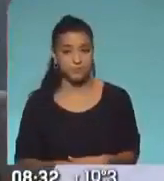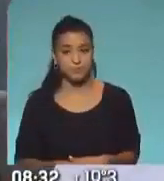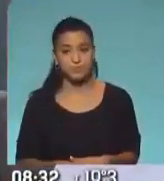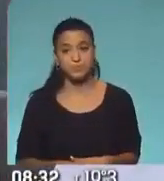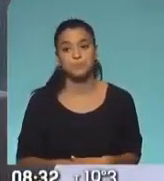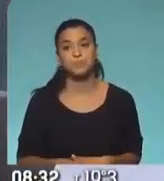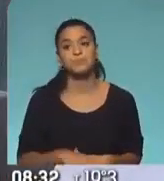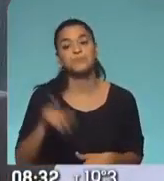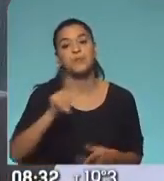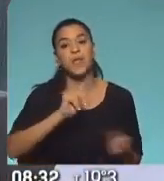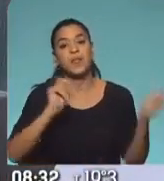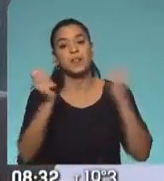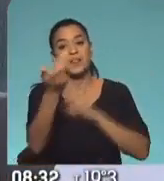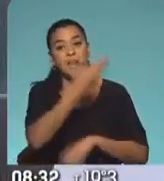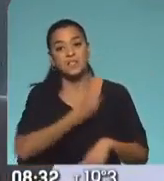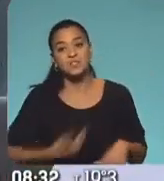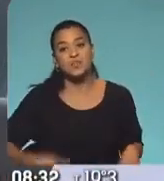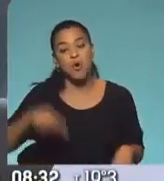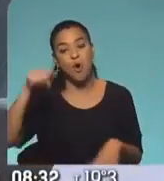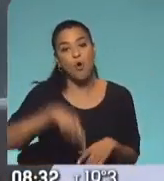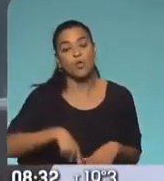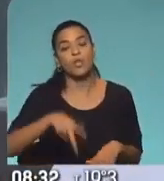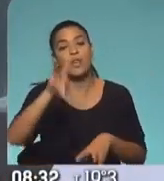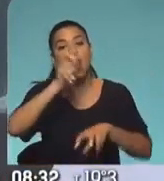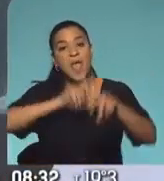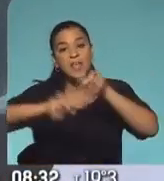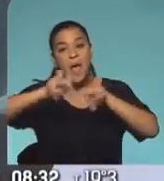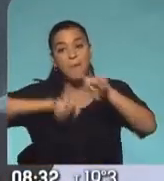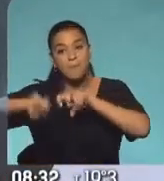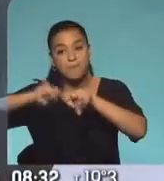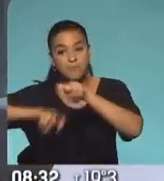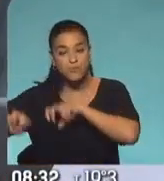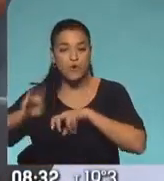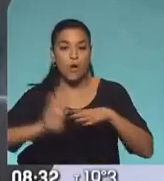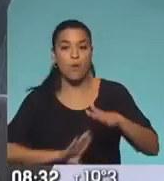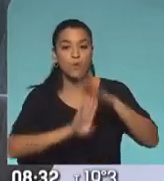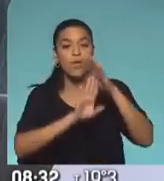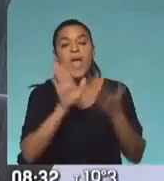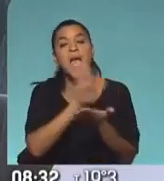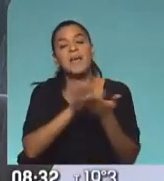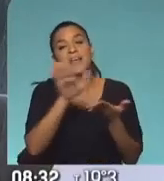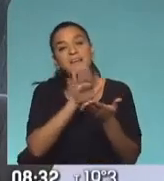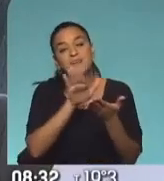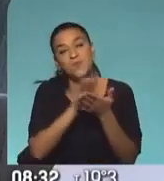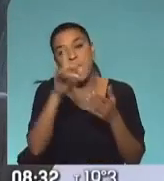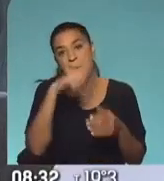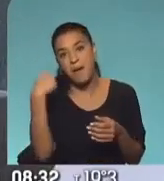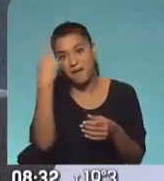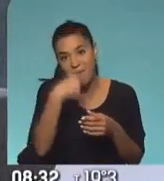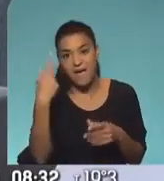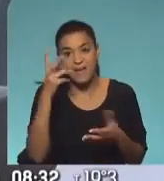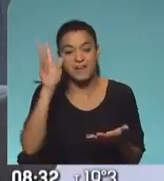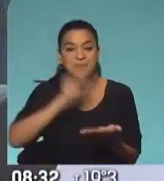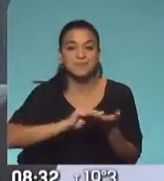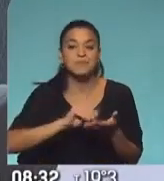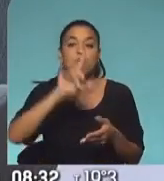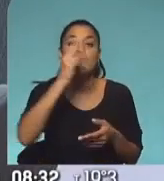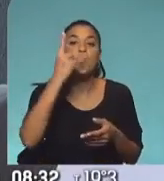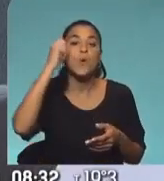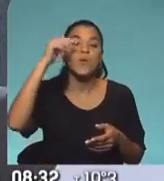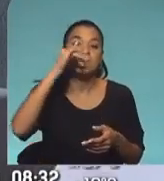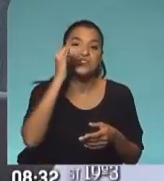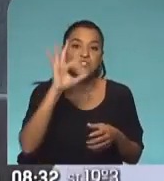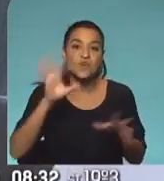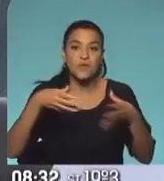en plena transición hoy el recambio de autoridades caras nuevas en el senado alfredo lorenzo del senador del